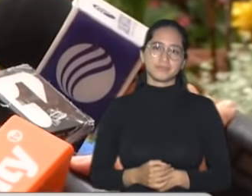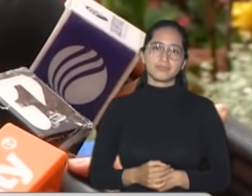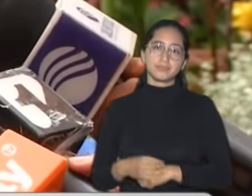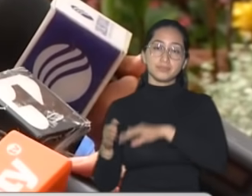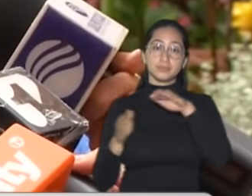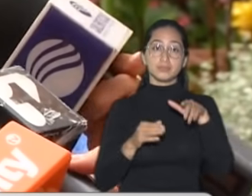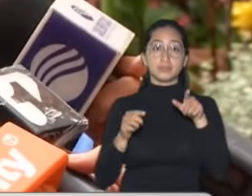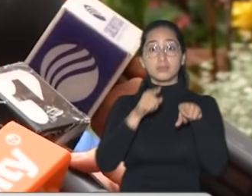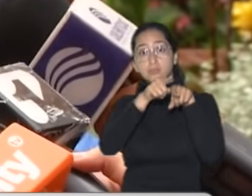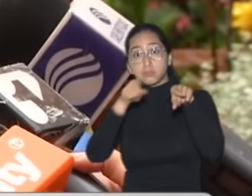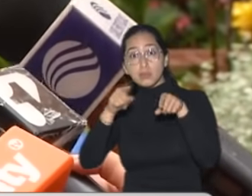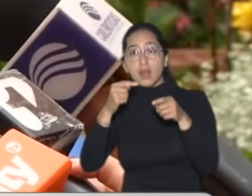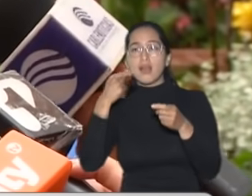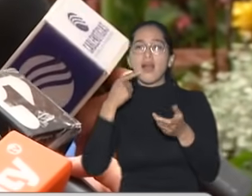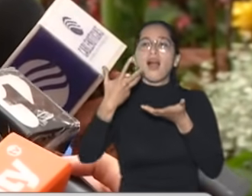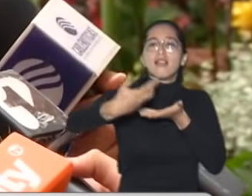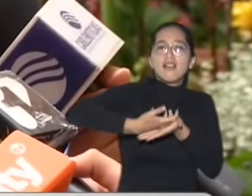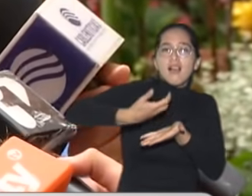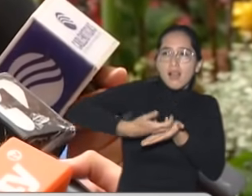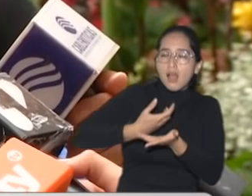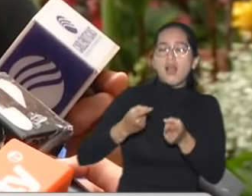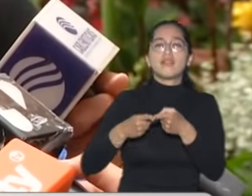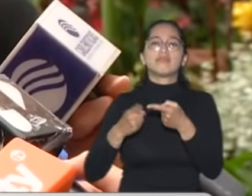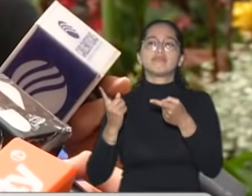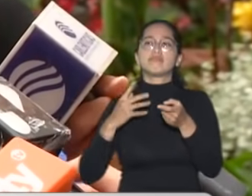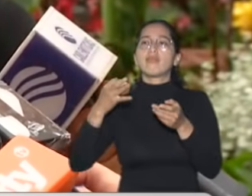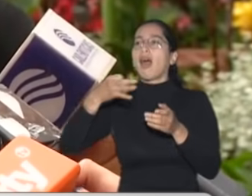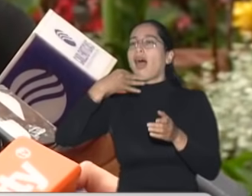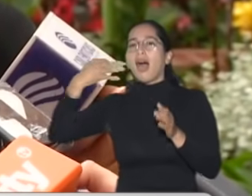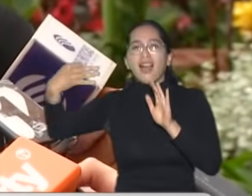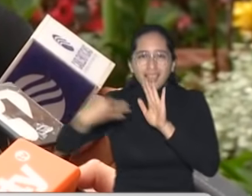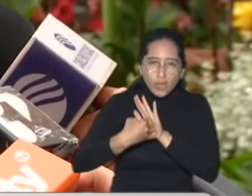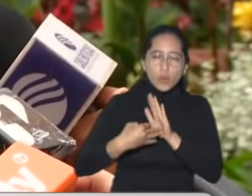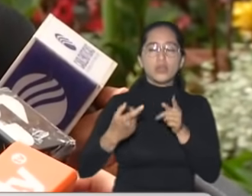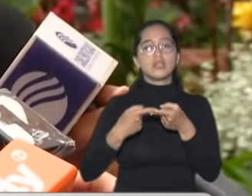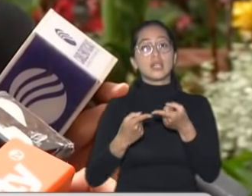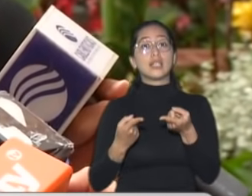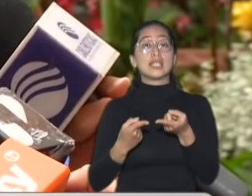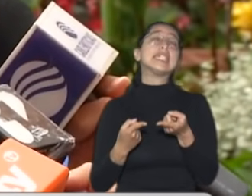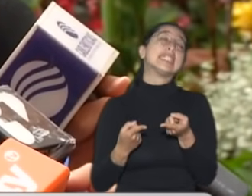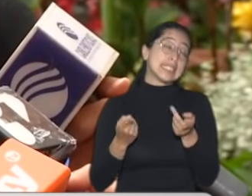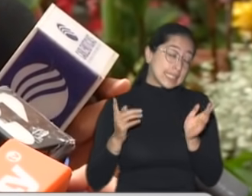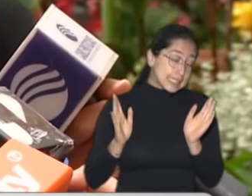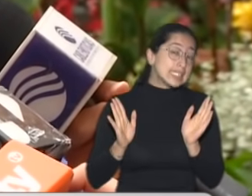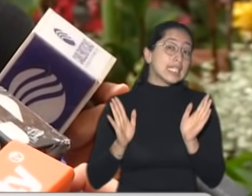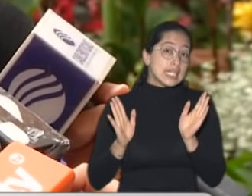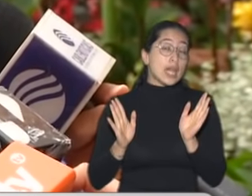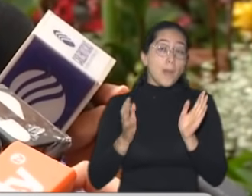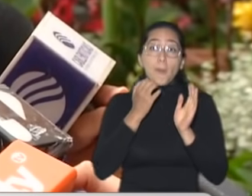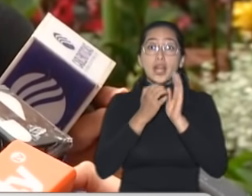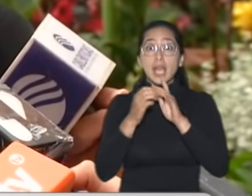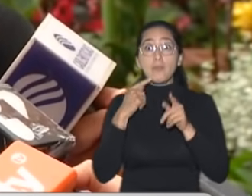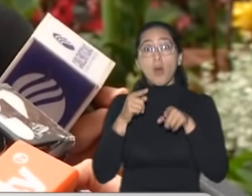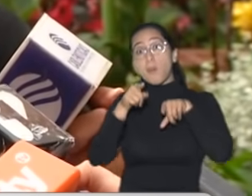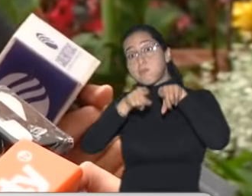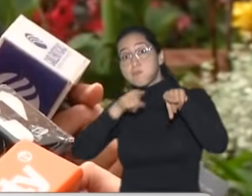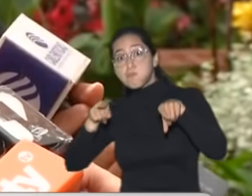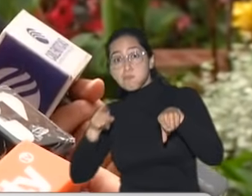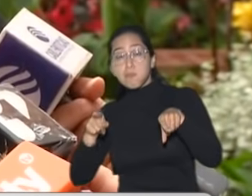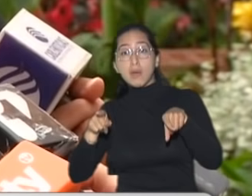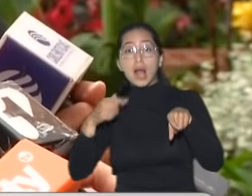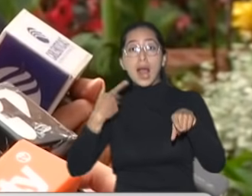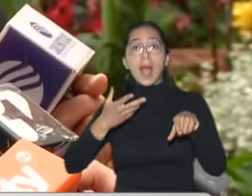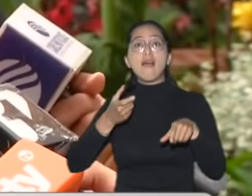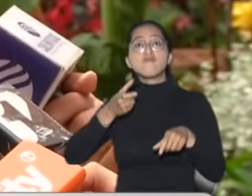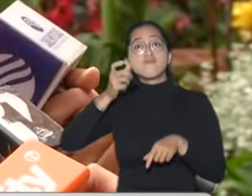sugerencias que nos hacen, de las denuncias que nos hacen. Sí estamos teniendo pacientes que pierden la vida por COVID en este segundo